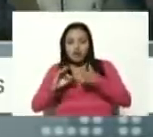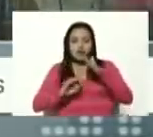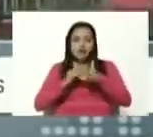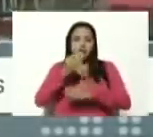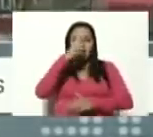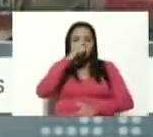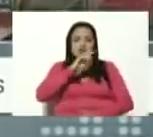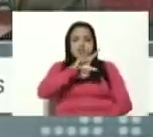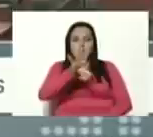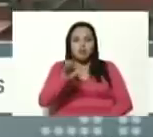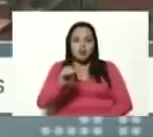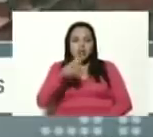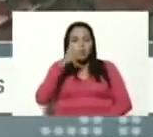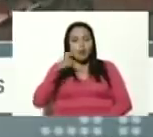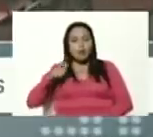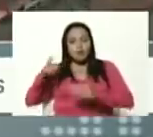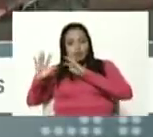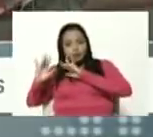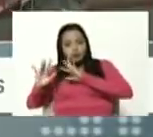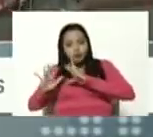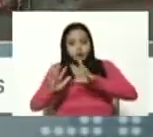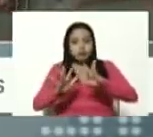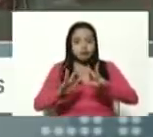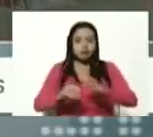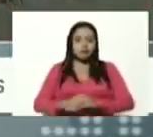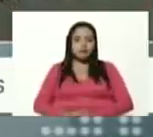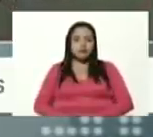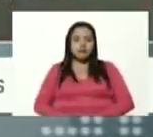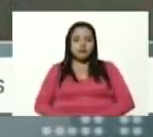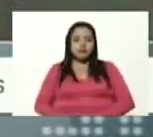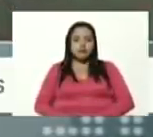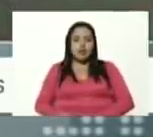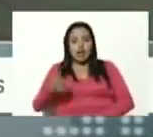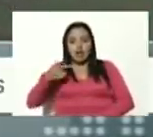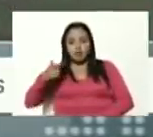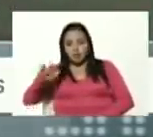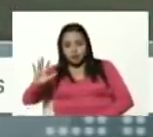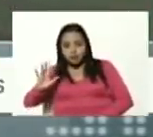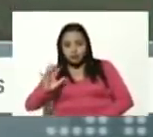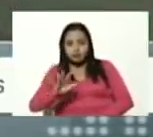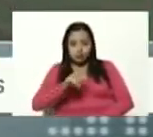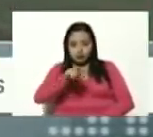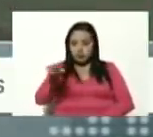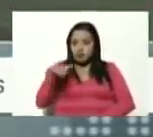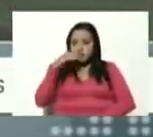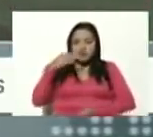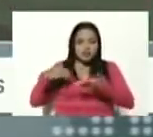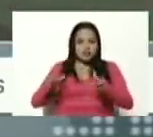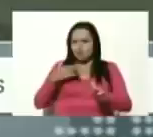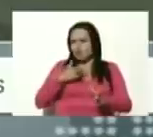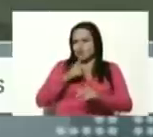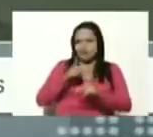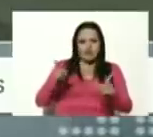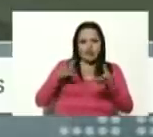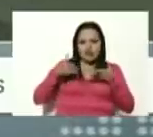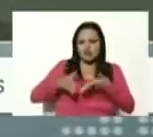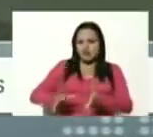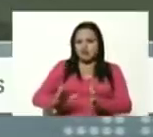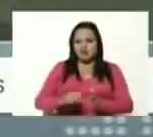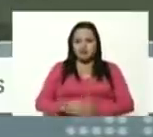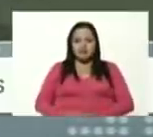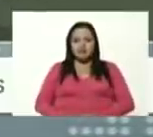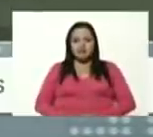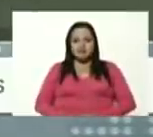el pueblo migrante. Se vino migrando el pueblo, ustedes no habían nacido, yo tampoco había nacido, y